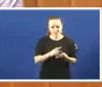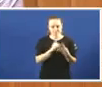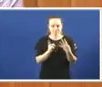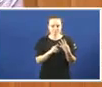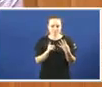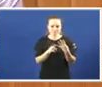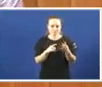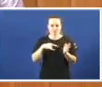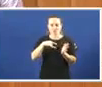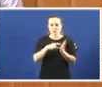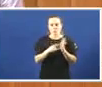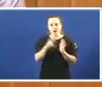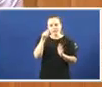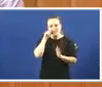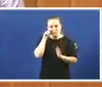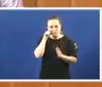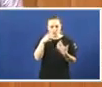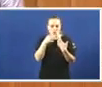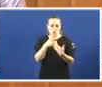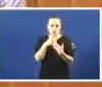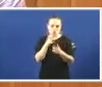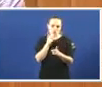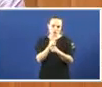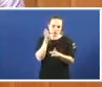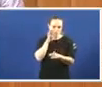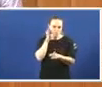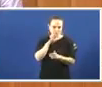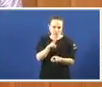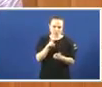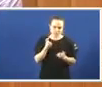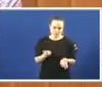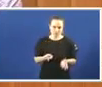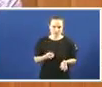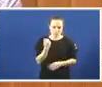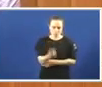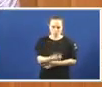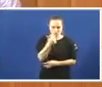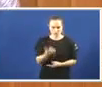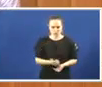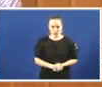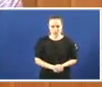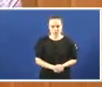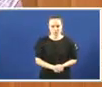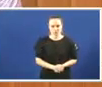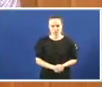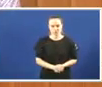o plan de inspección e loita contra o fraude fiscal.